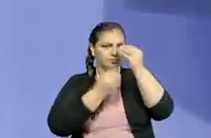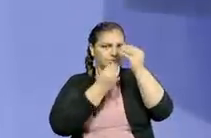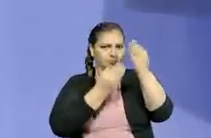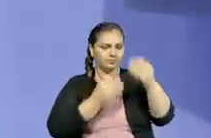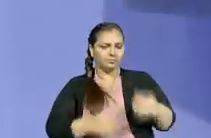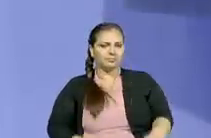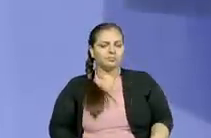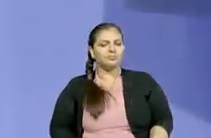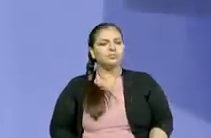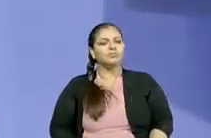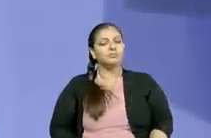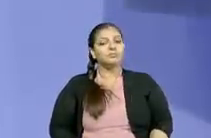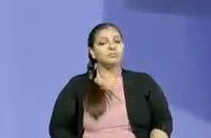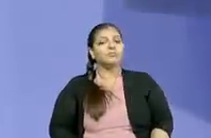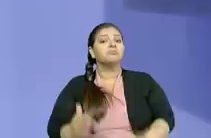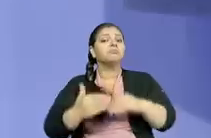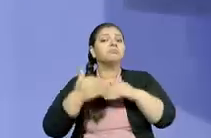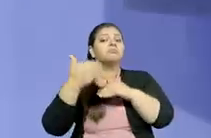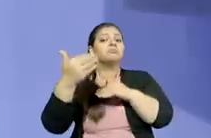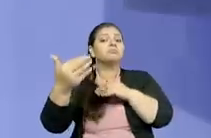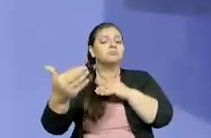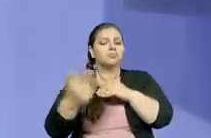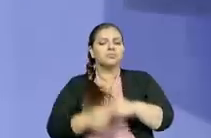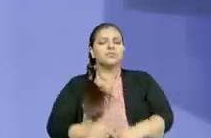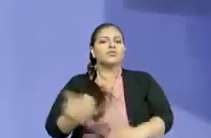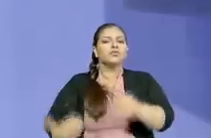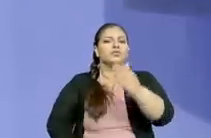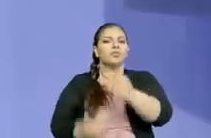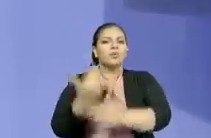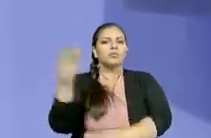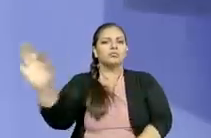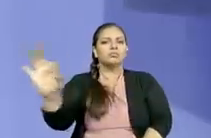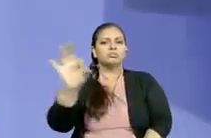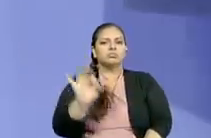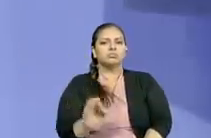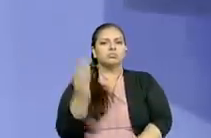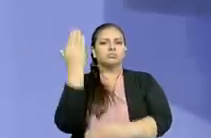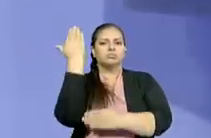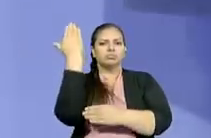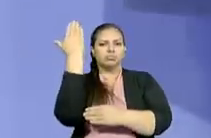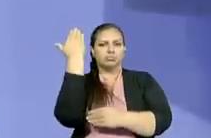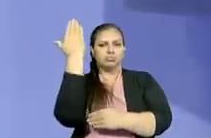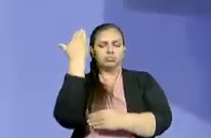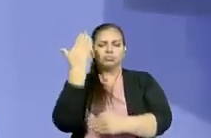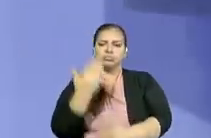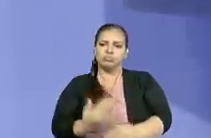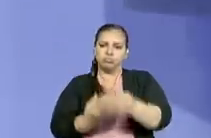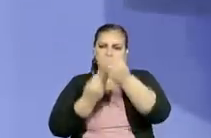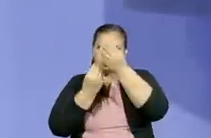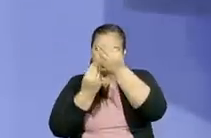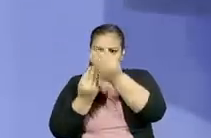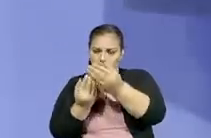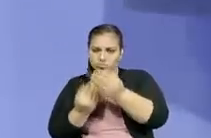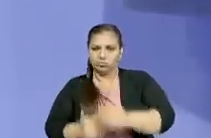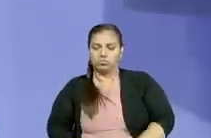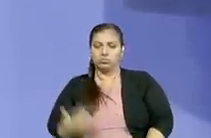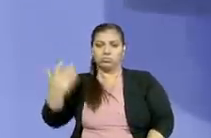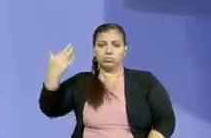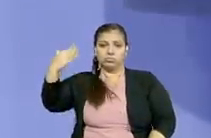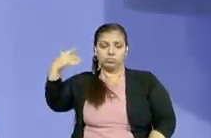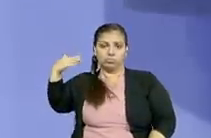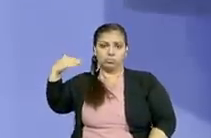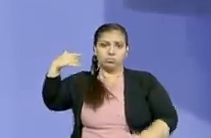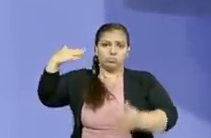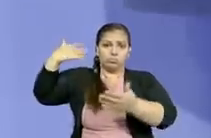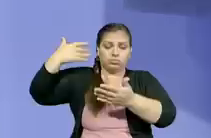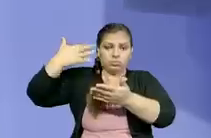me suceda en el sillón de Olmedo será conservar lo que la gente ha